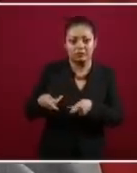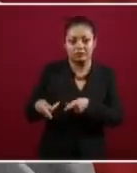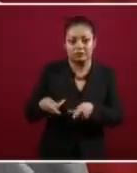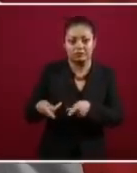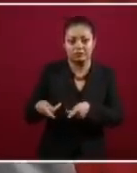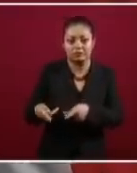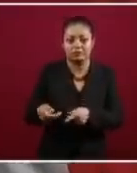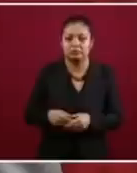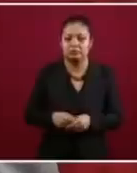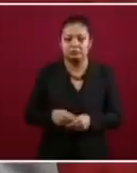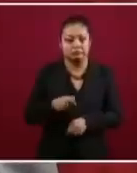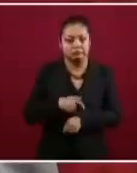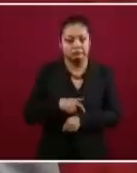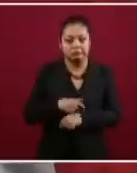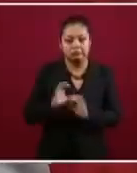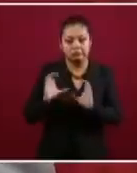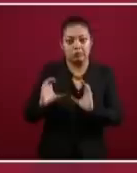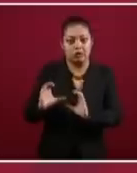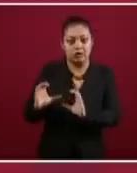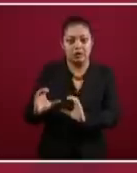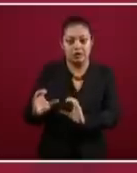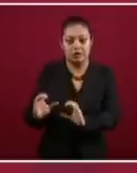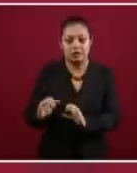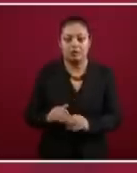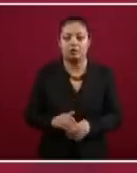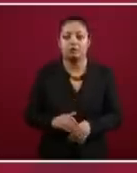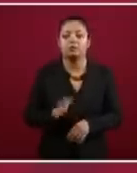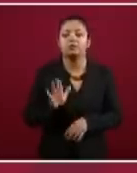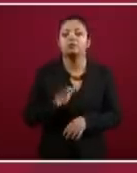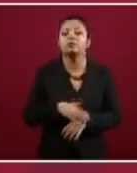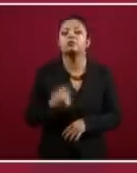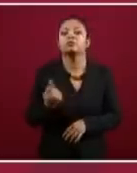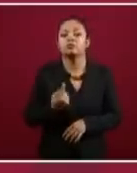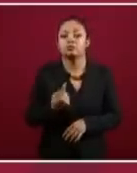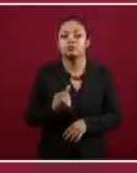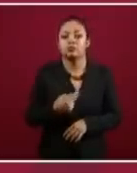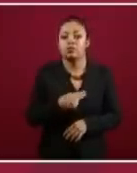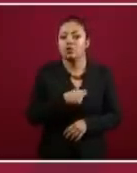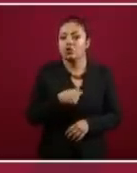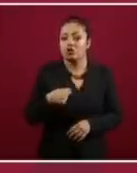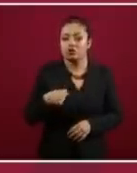el manejo de los tiempos, porque hemos hecho el compromiso de no iniciar